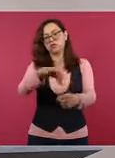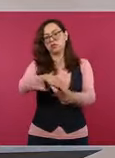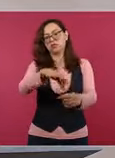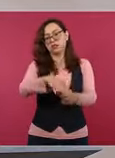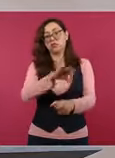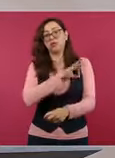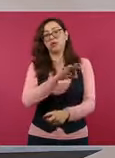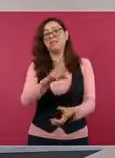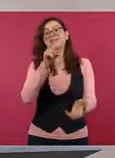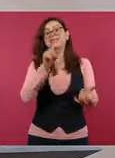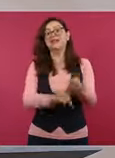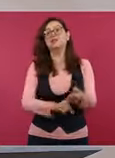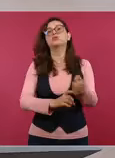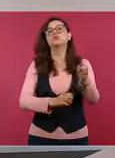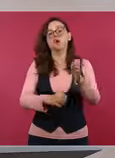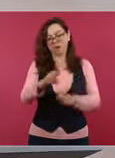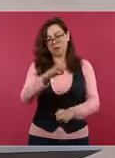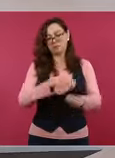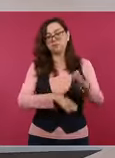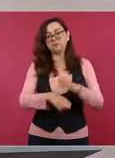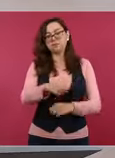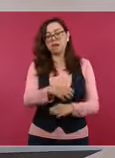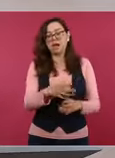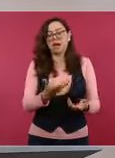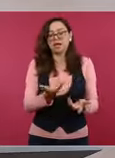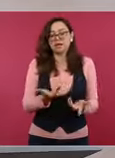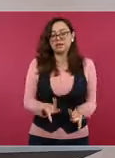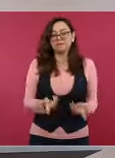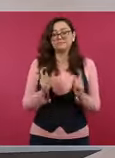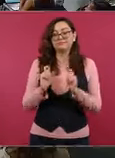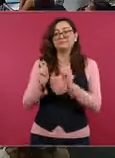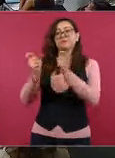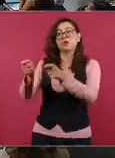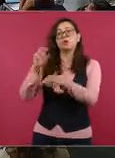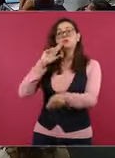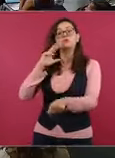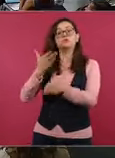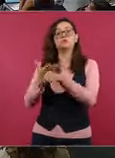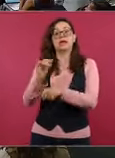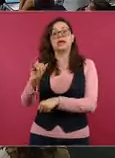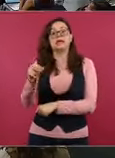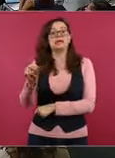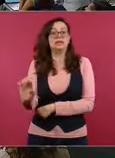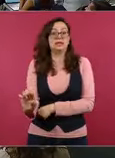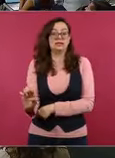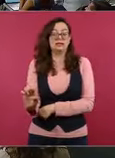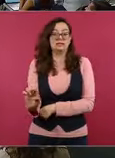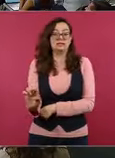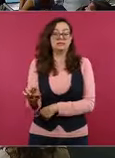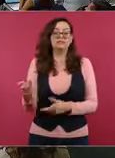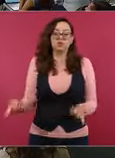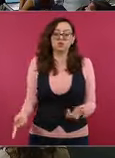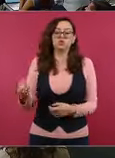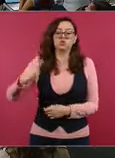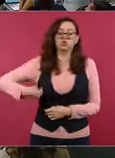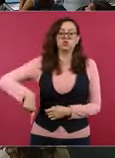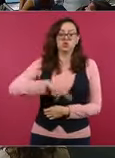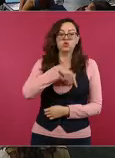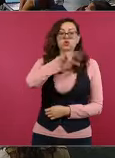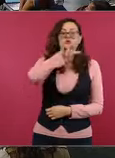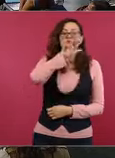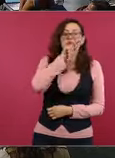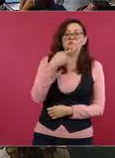una responsabilidad del INE. Nos preocupa, por supuesto, porque la comunidad mexicana en el exterior, pues es nuestra